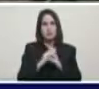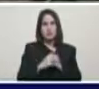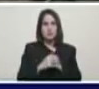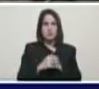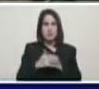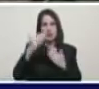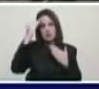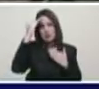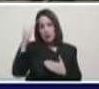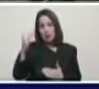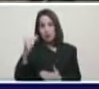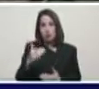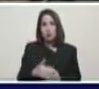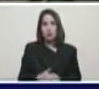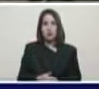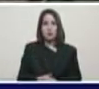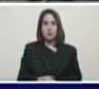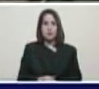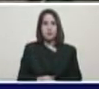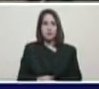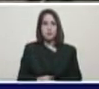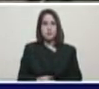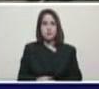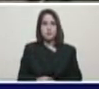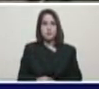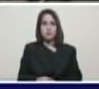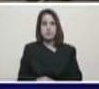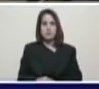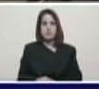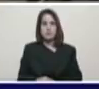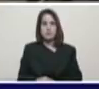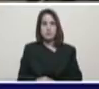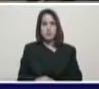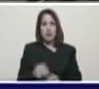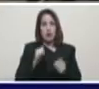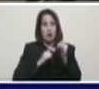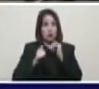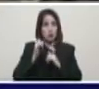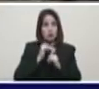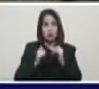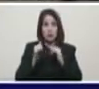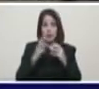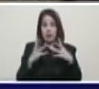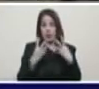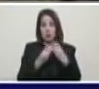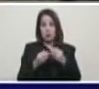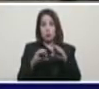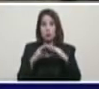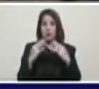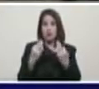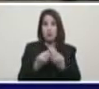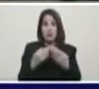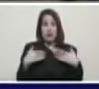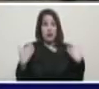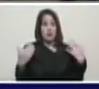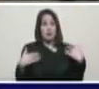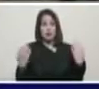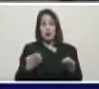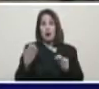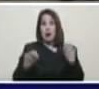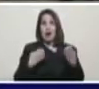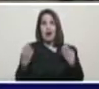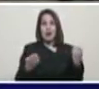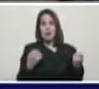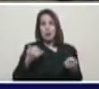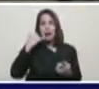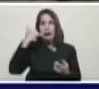saludo tiene su Nené Juan Diego ella está emocionada porque la llamaron claro le